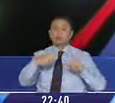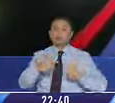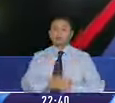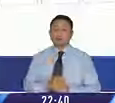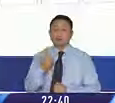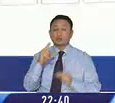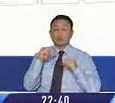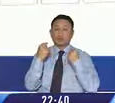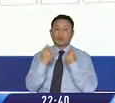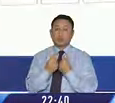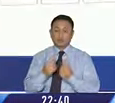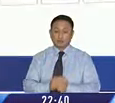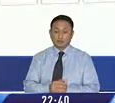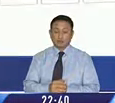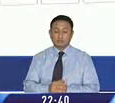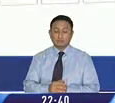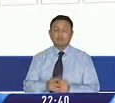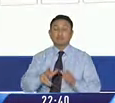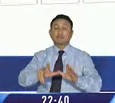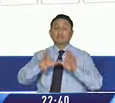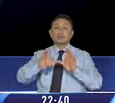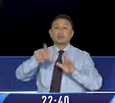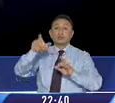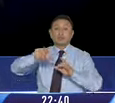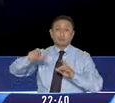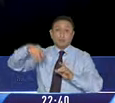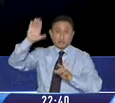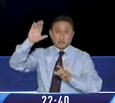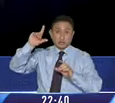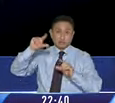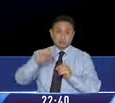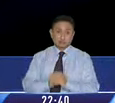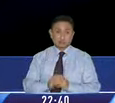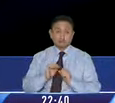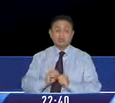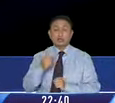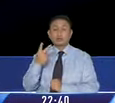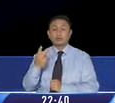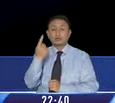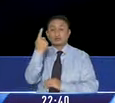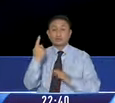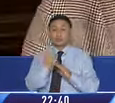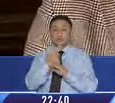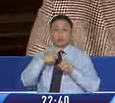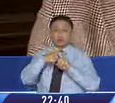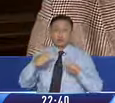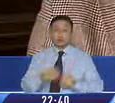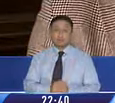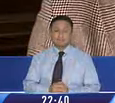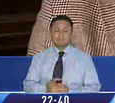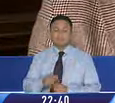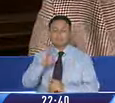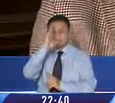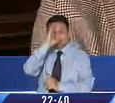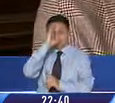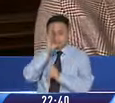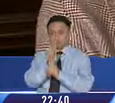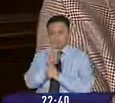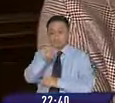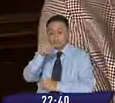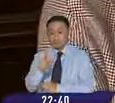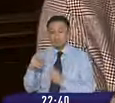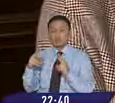grupo. Mientras que si supera los 8 candidatos, se dividirá el grupo en 2 tandas de 1 hora y media cada una. El objetivo es que el ciudadano le conozca